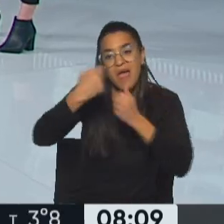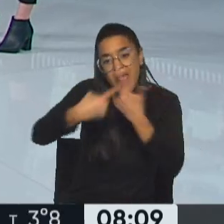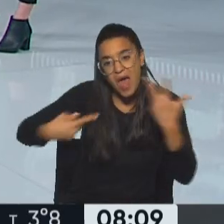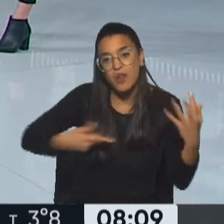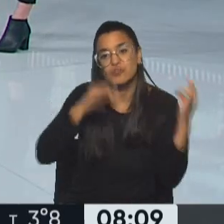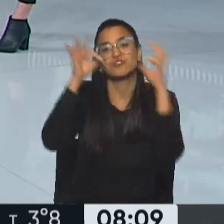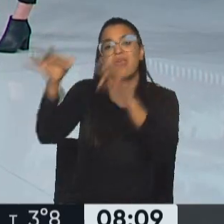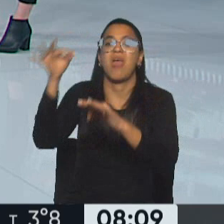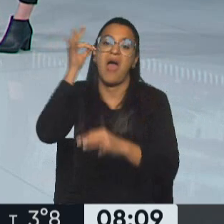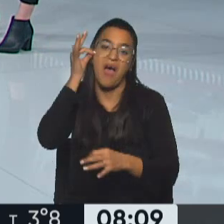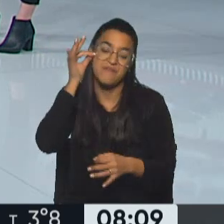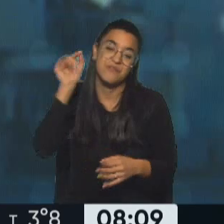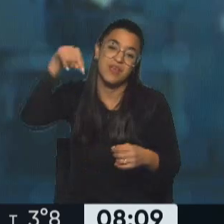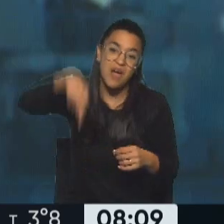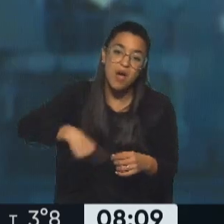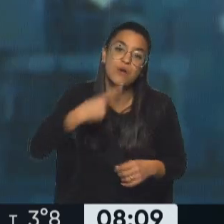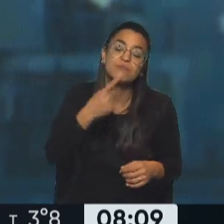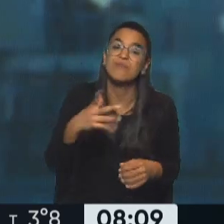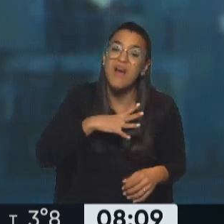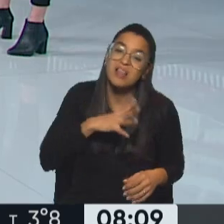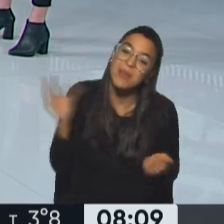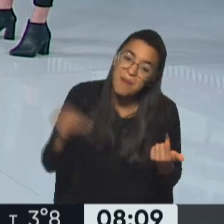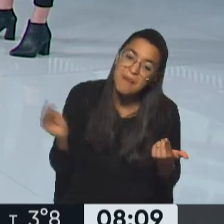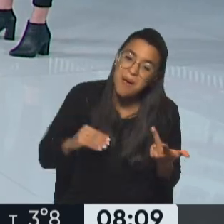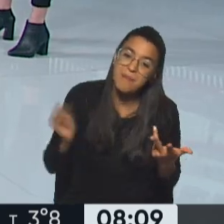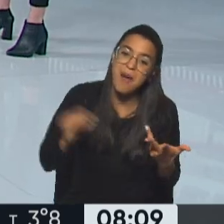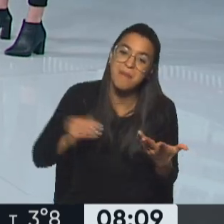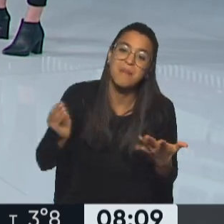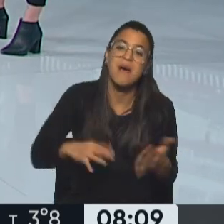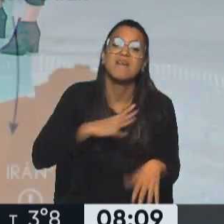es que, bueno, nos quedamos con gusto a poco porque todavía